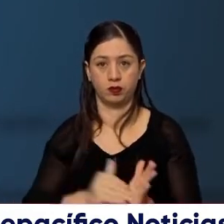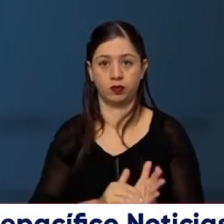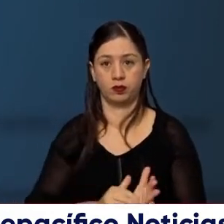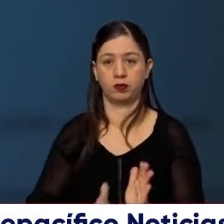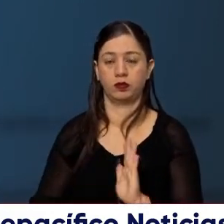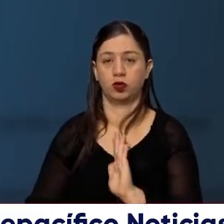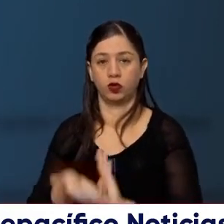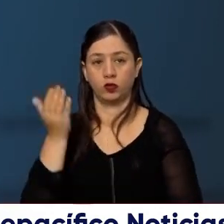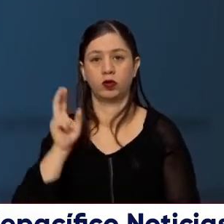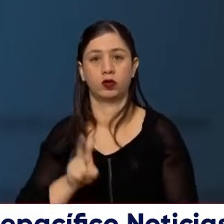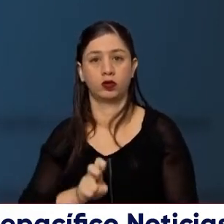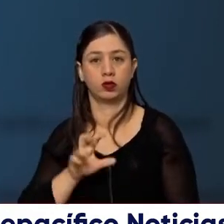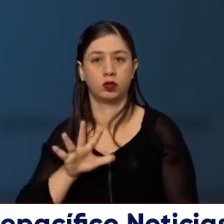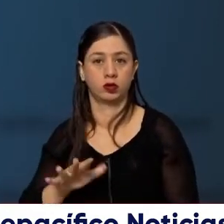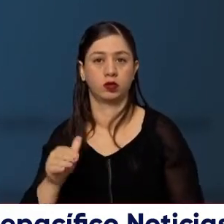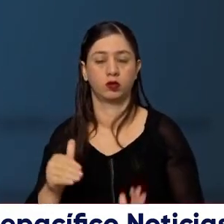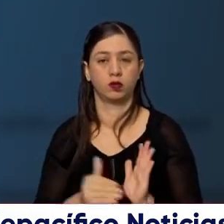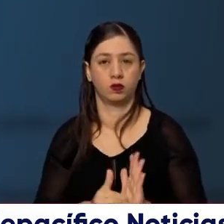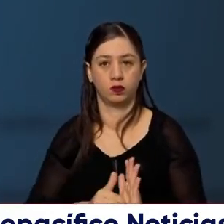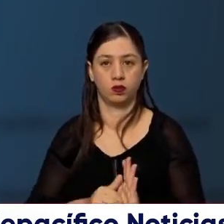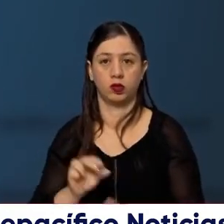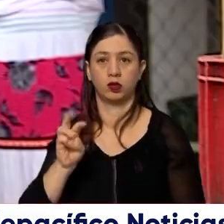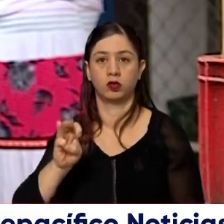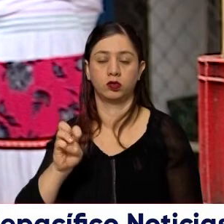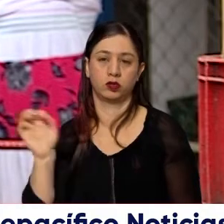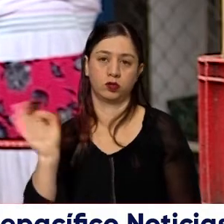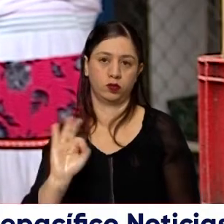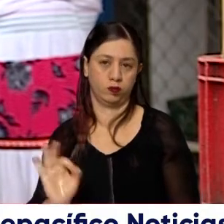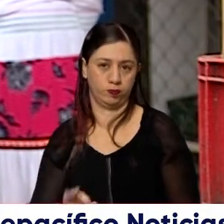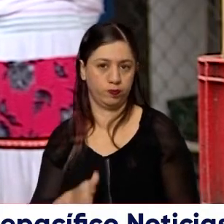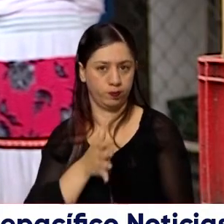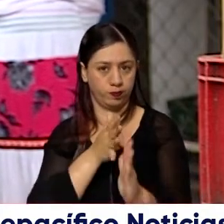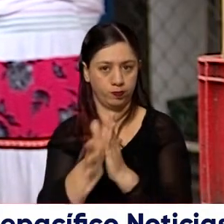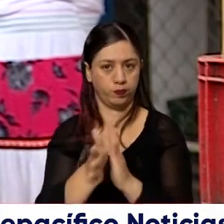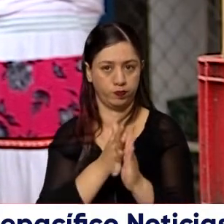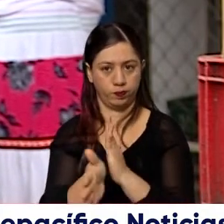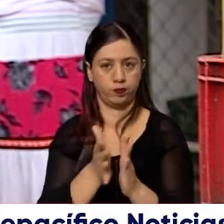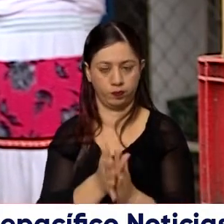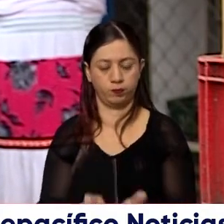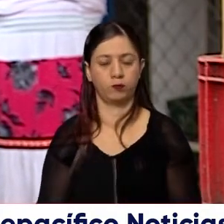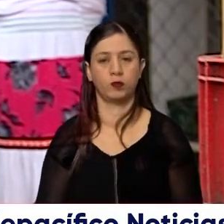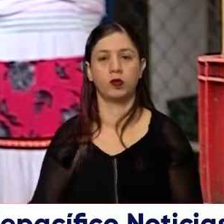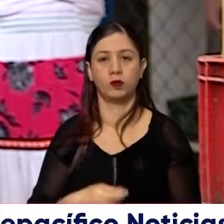75 mil con una variación del 8%. Con esta información y con